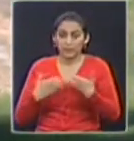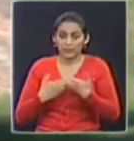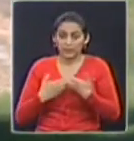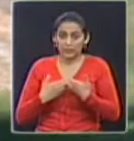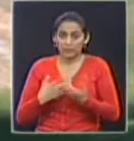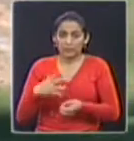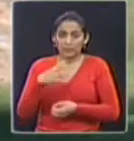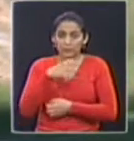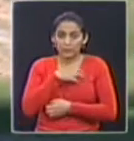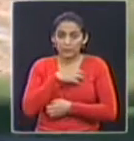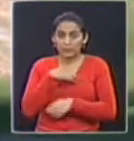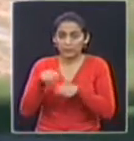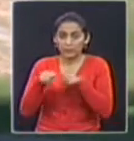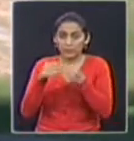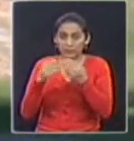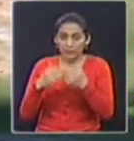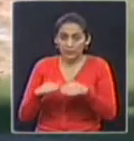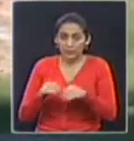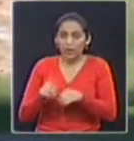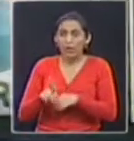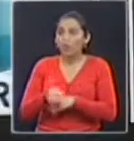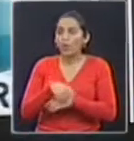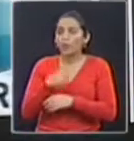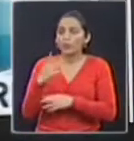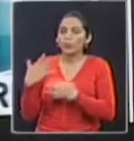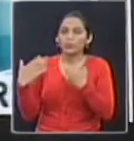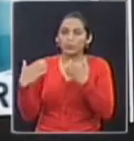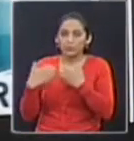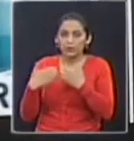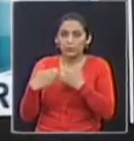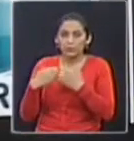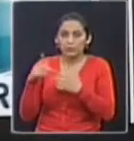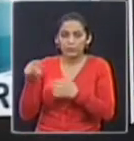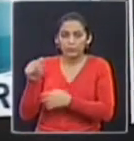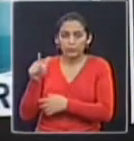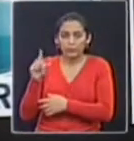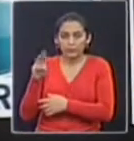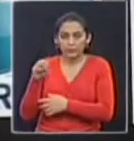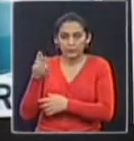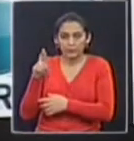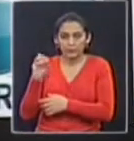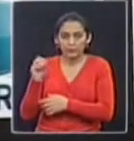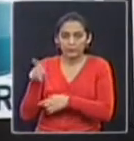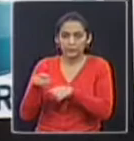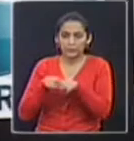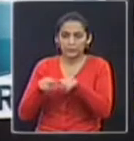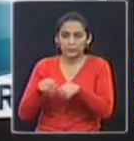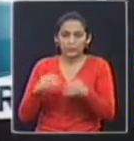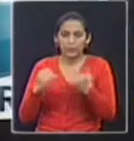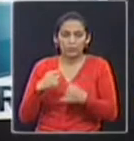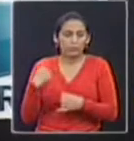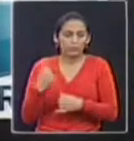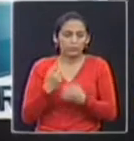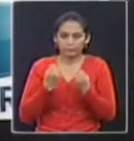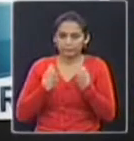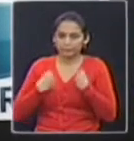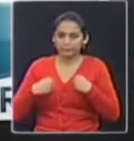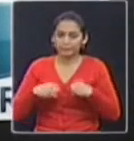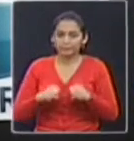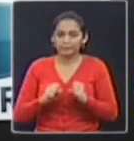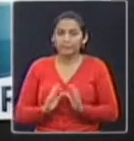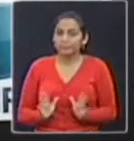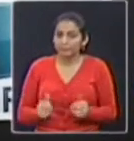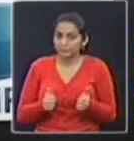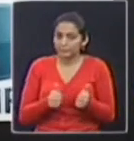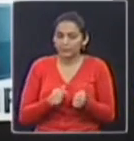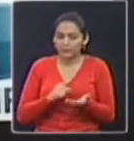ante Palmeiras por Copa Libertadores. Bueno, tenemos la esperanza del miércoles de poder hacer un buen trabajo, planificar lo que estamos haciendo